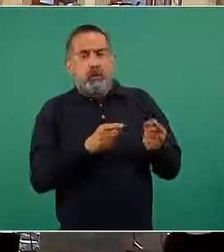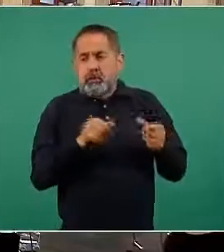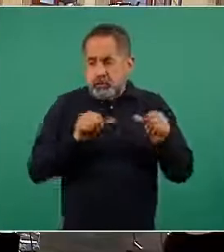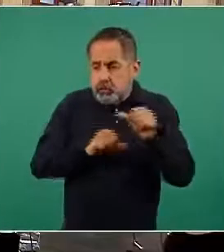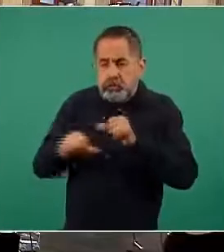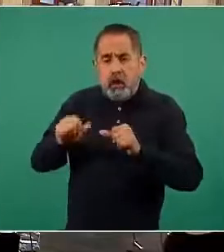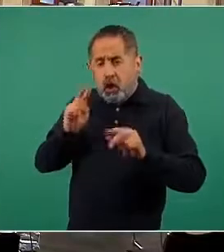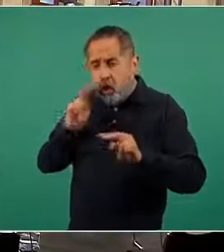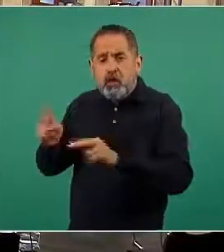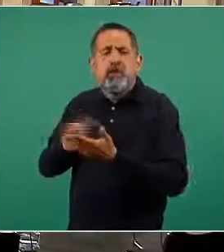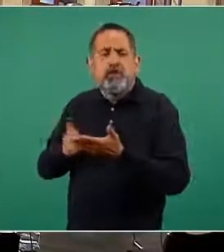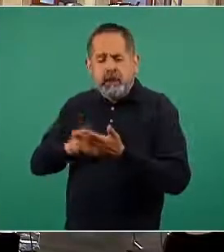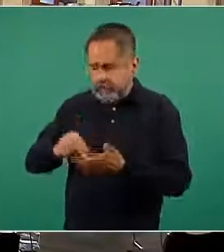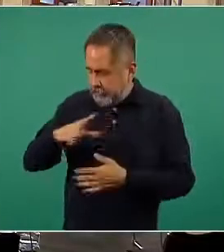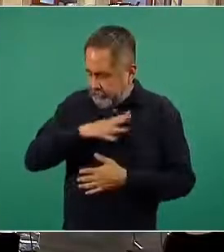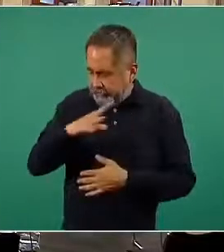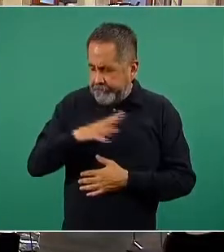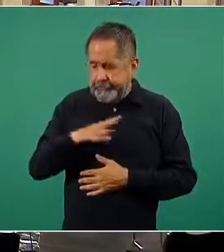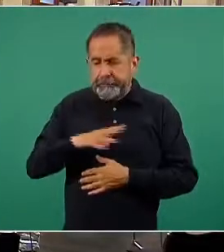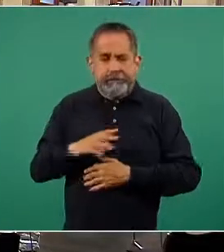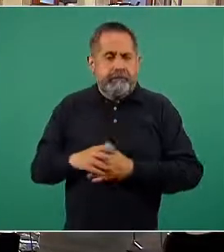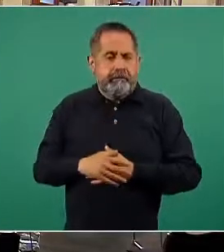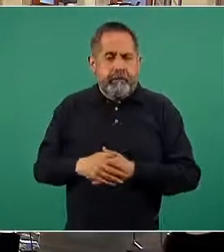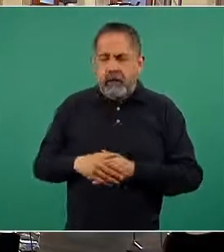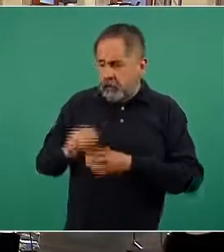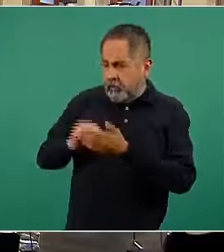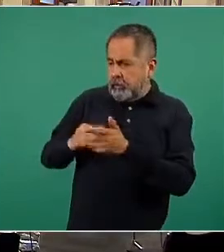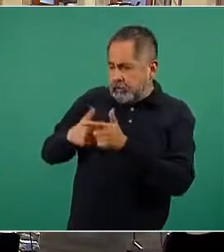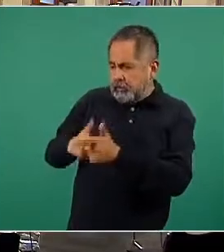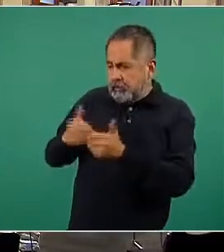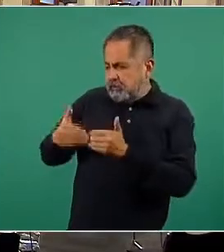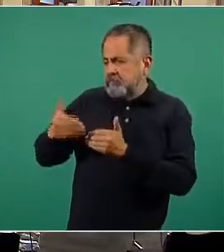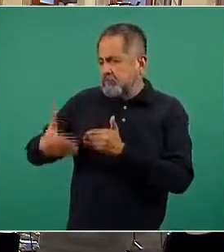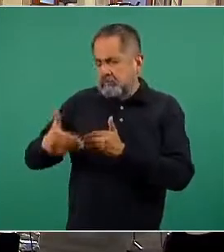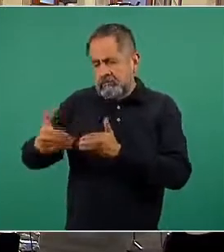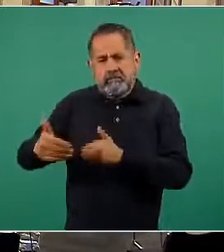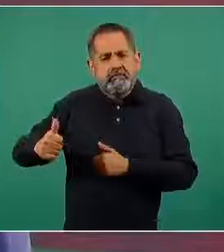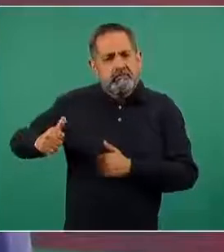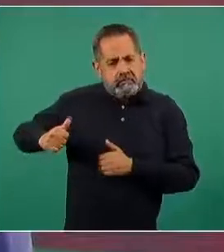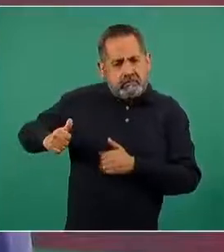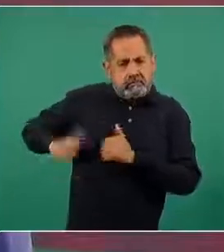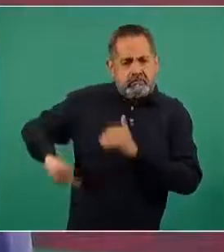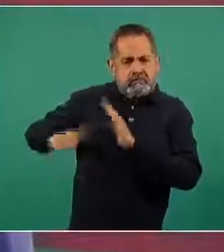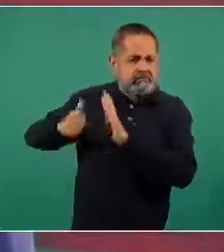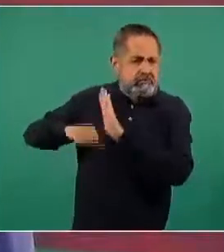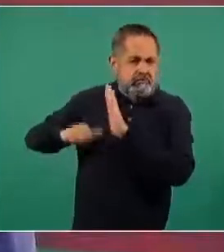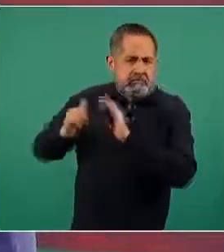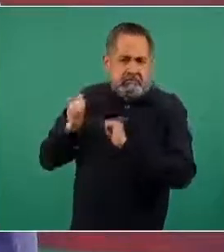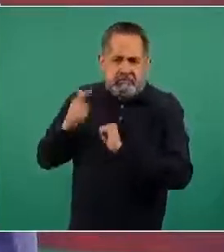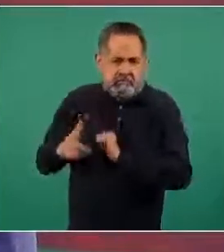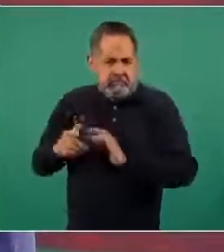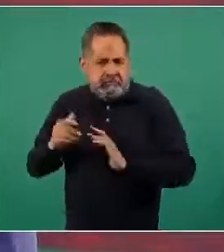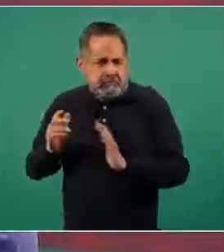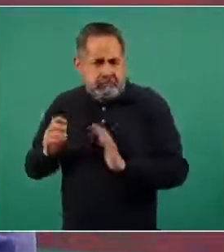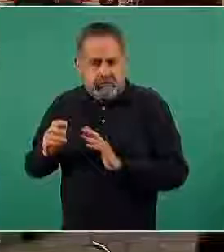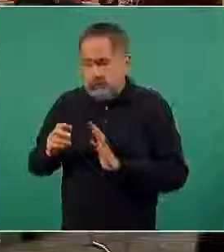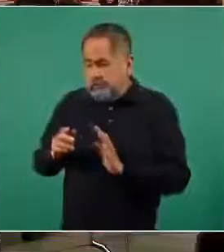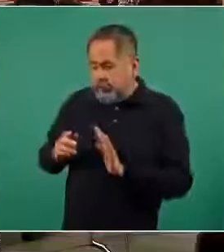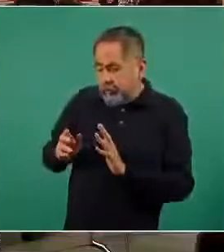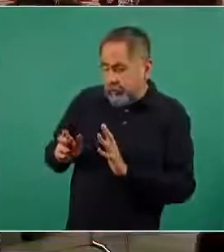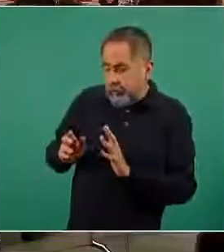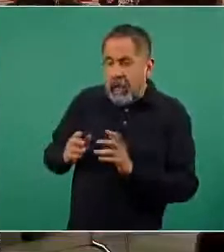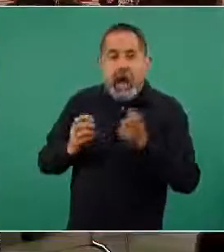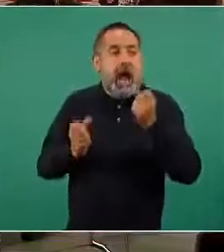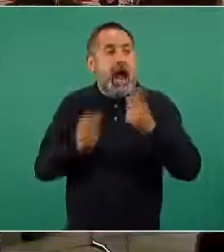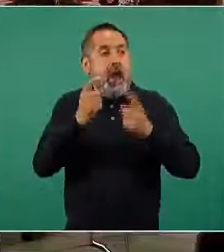mismo lineamiento se establece la continuidad de operaciones. En algunos casos se habilitaron físicamente